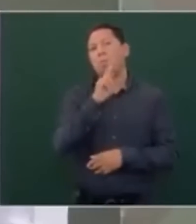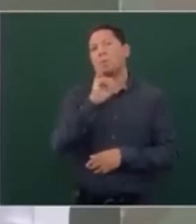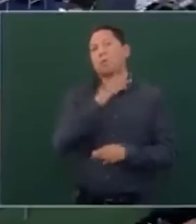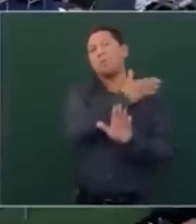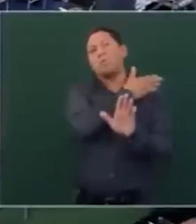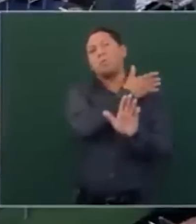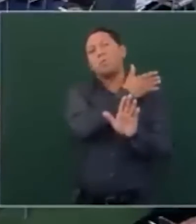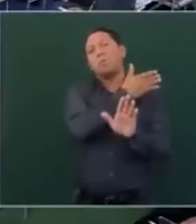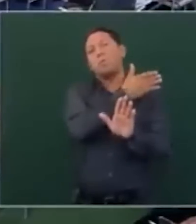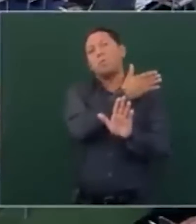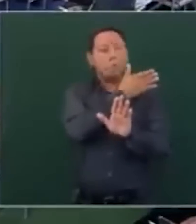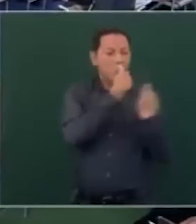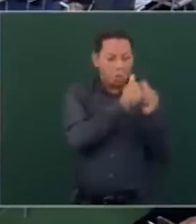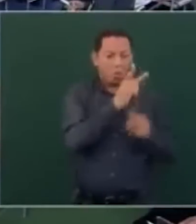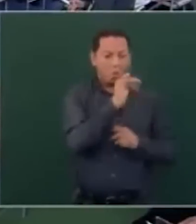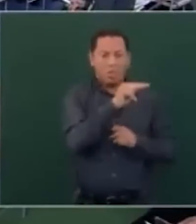mismo.